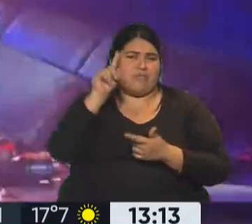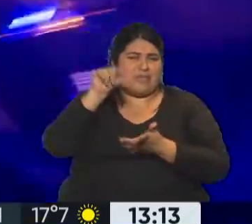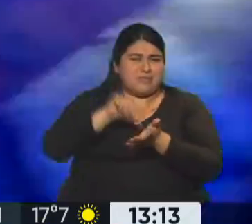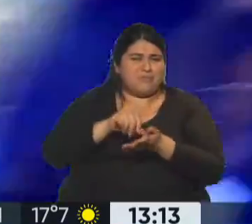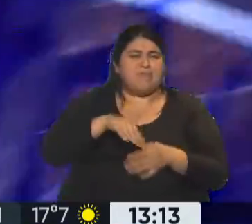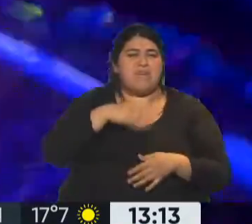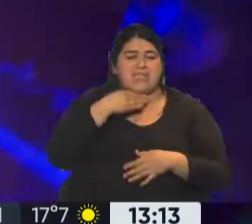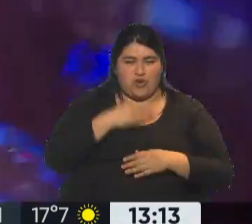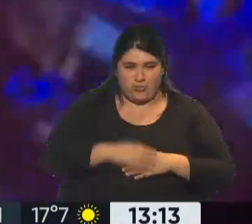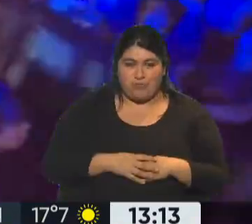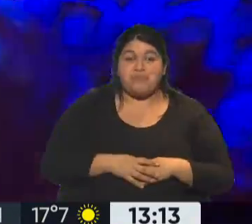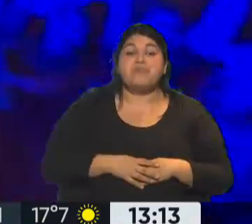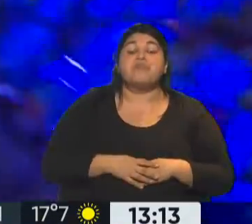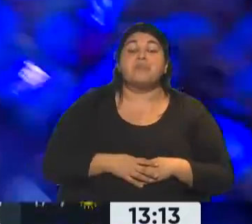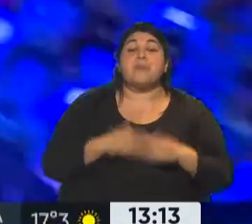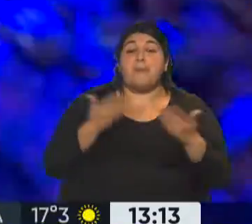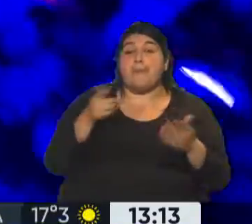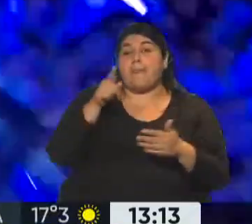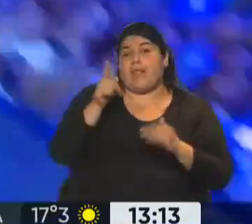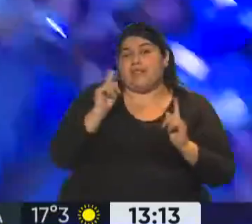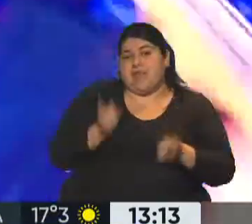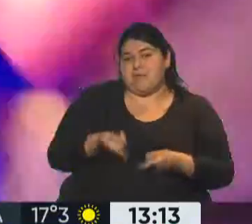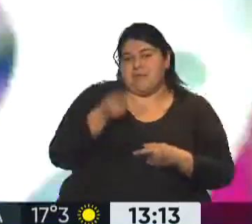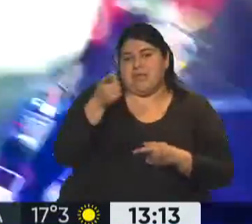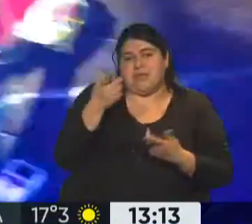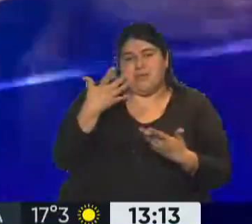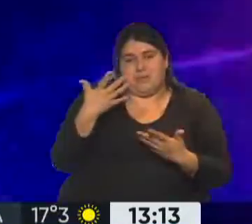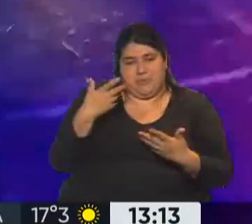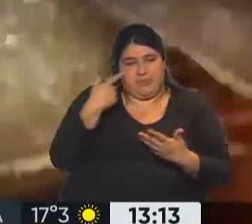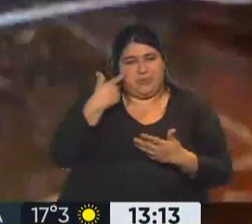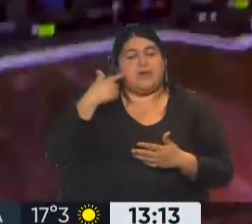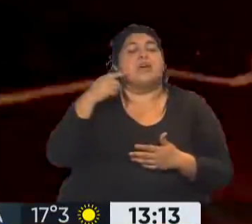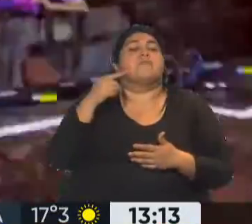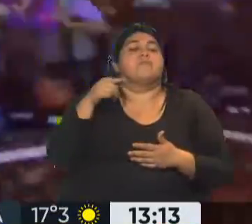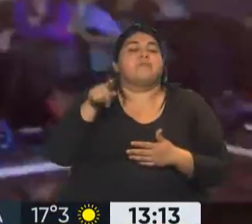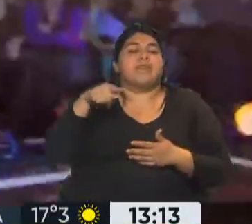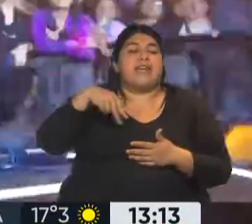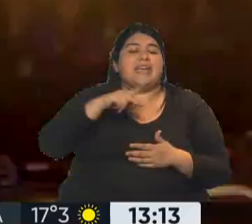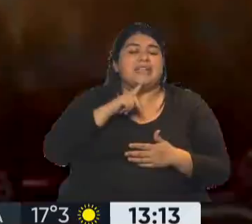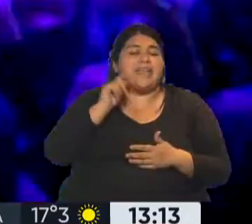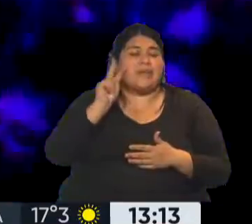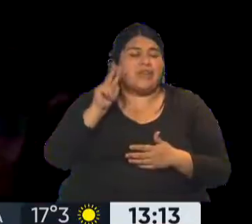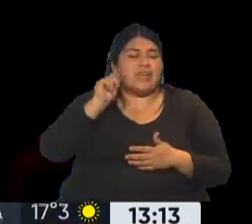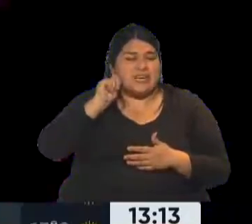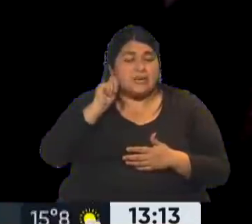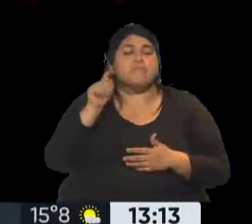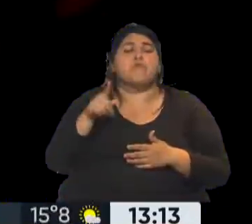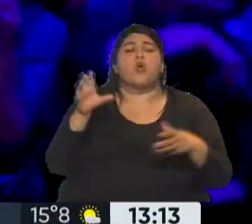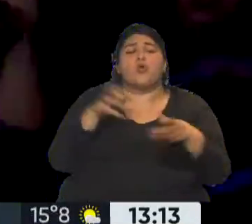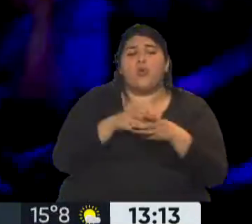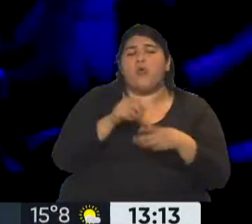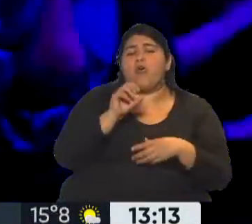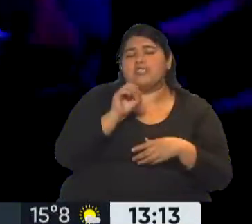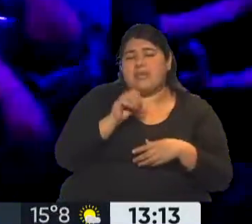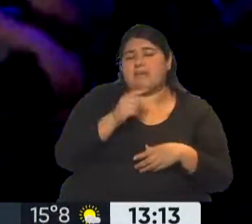como a ellos, que son parte ya de la historia del Río de la Plata y tan nuestros, ¿no? Están presentando Luz en una gran gira, No Te Va a Gustar, está